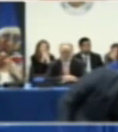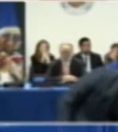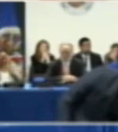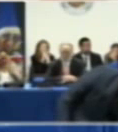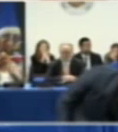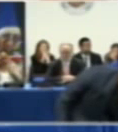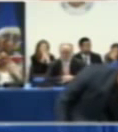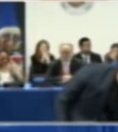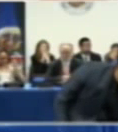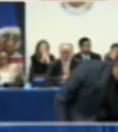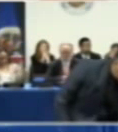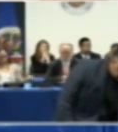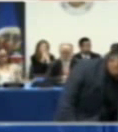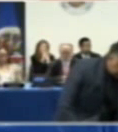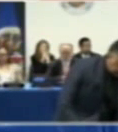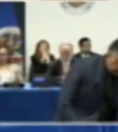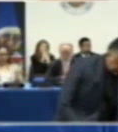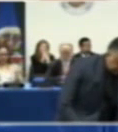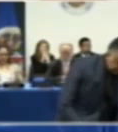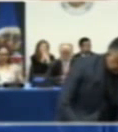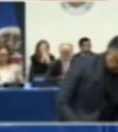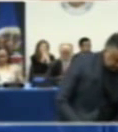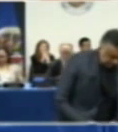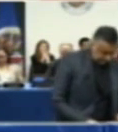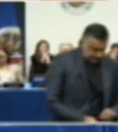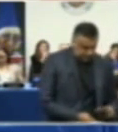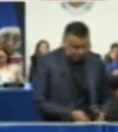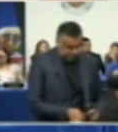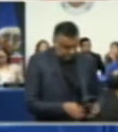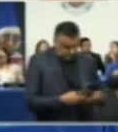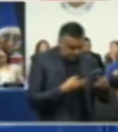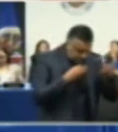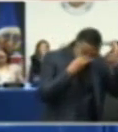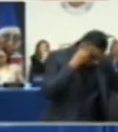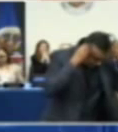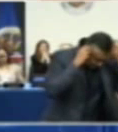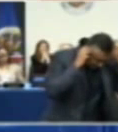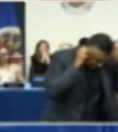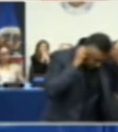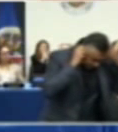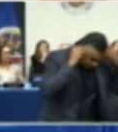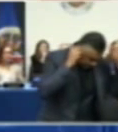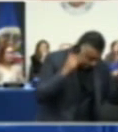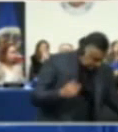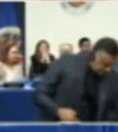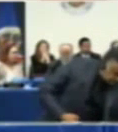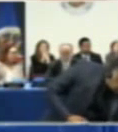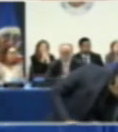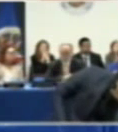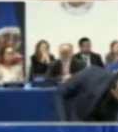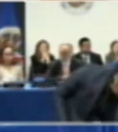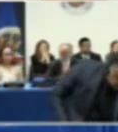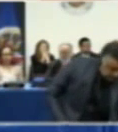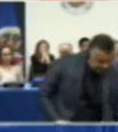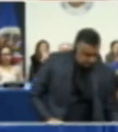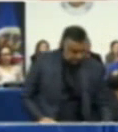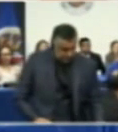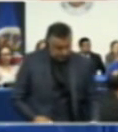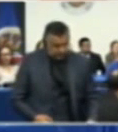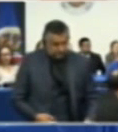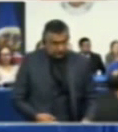123.000 firmas para que la actual ley que ha reconocido el Instituto como un gran avance se